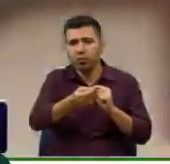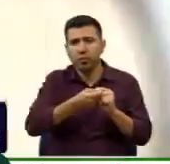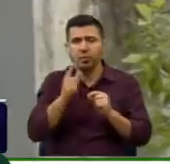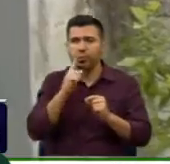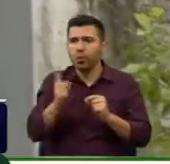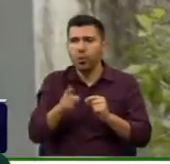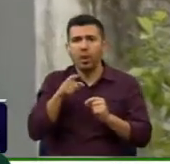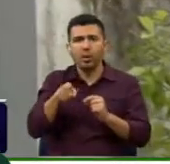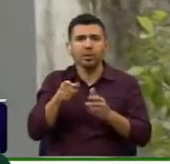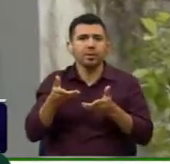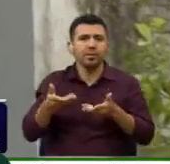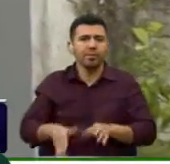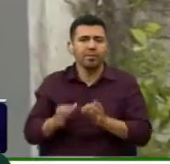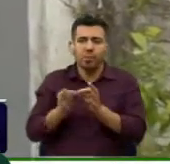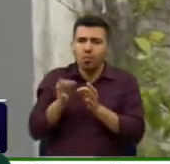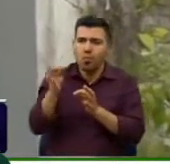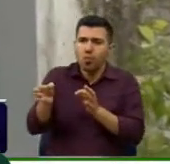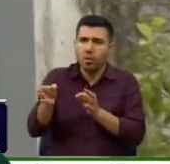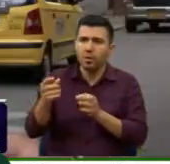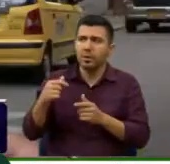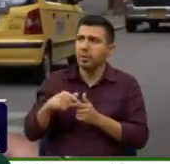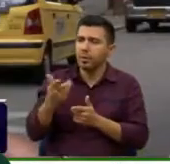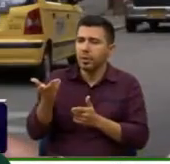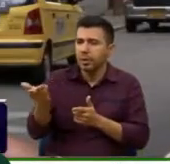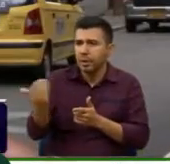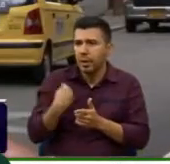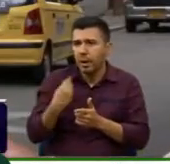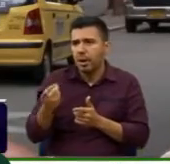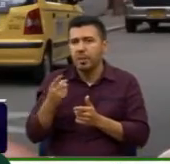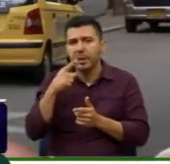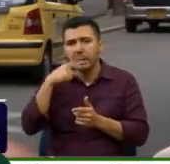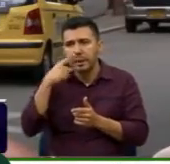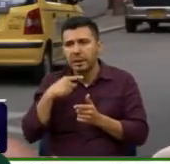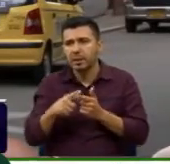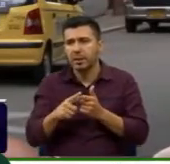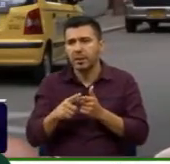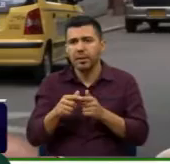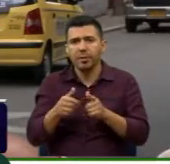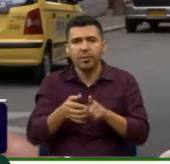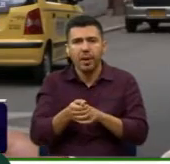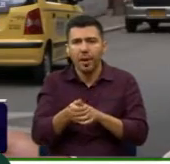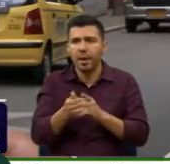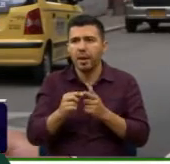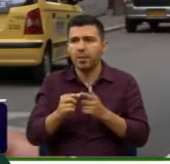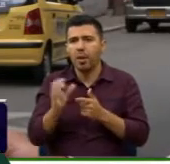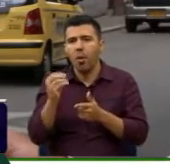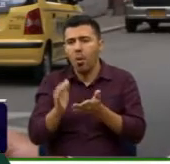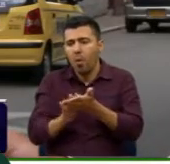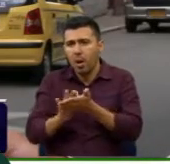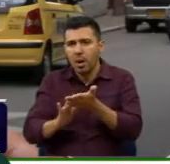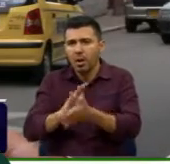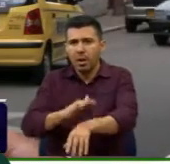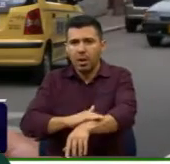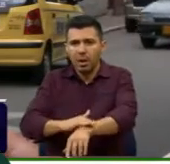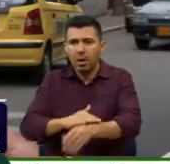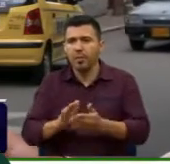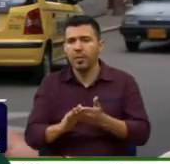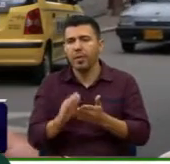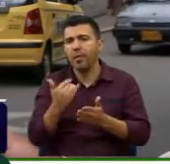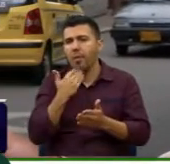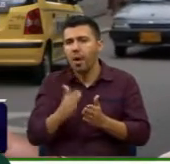donde otros municipios entonces les toca regáleme a poquito de crema para activar aplicar se lo regalen antibiótico o